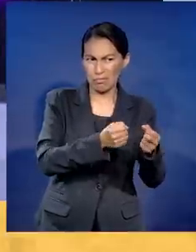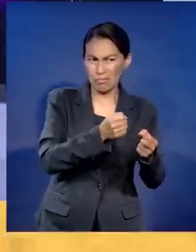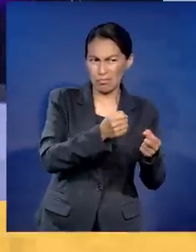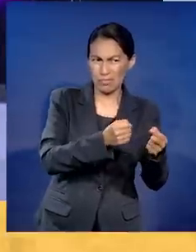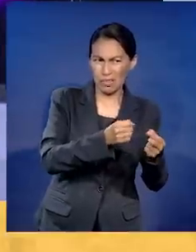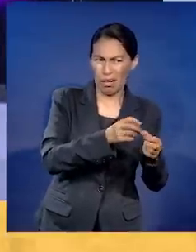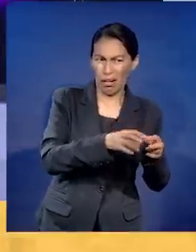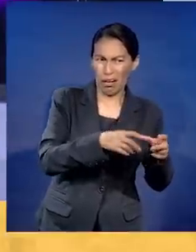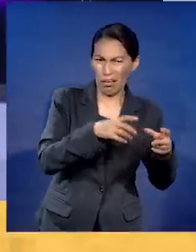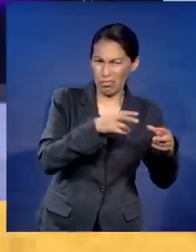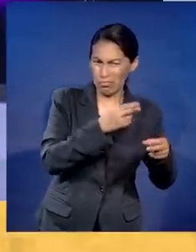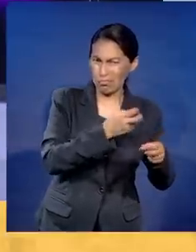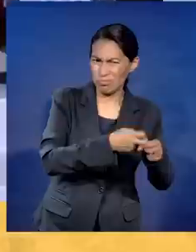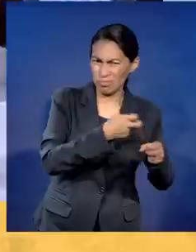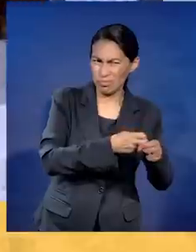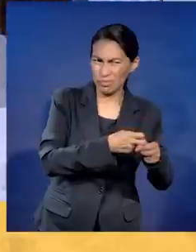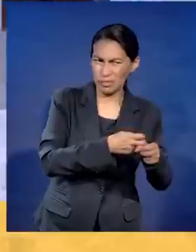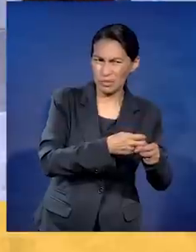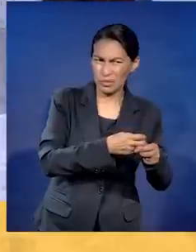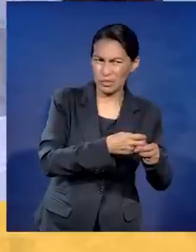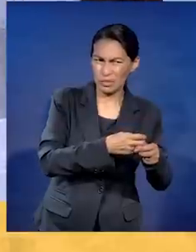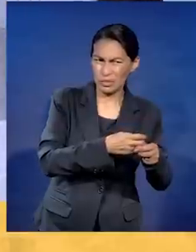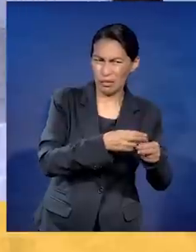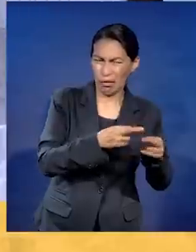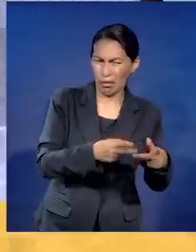Sí, ronca re feo, yo no sabía.